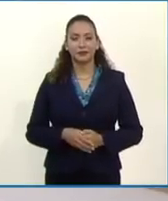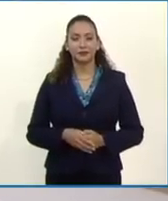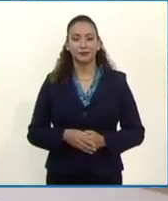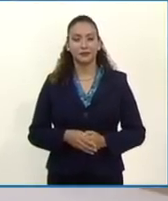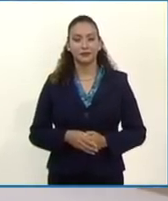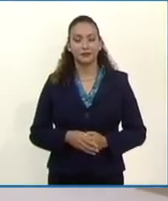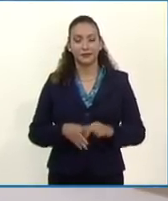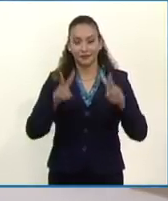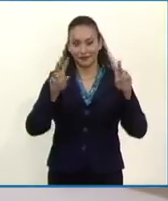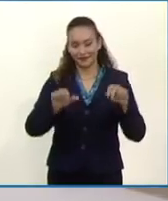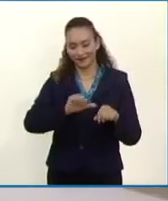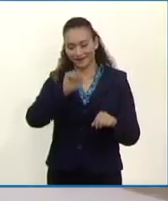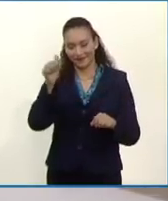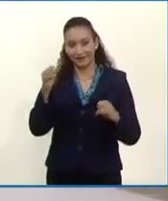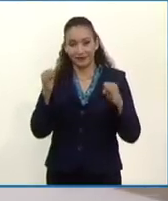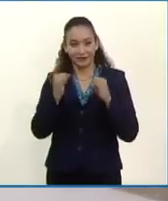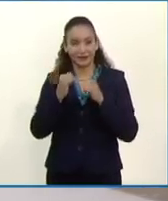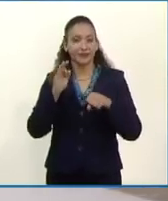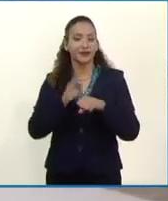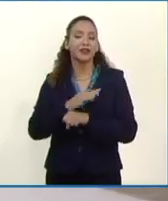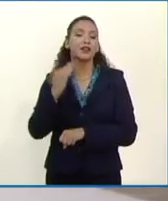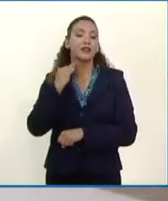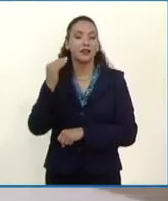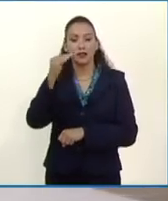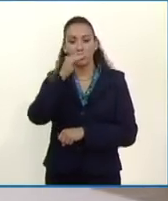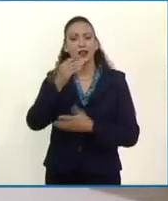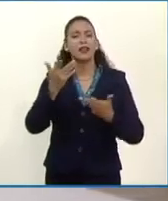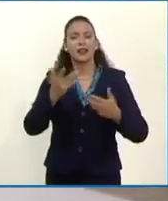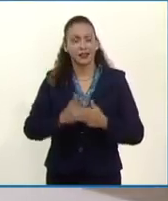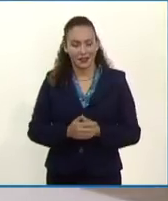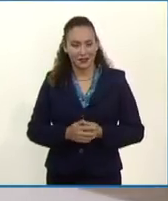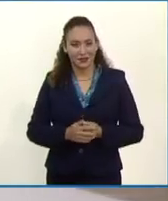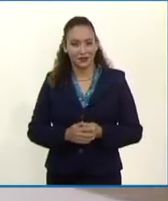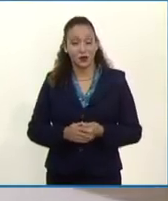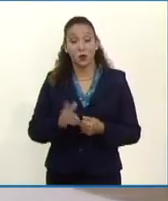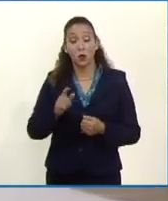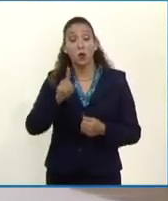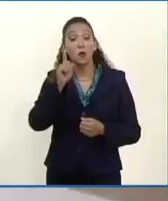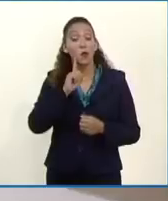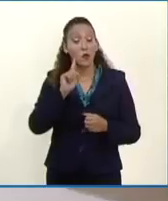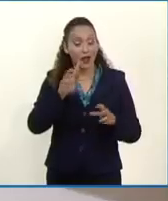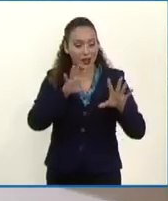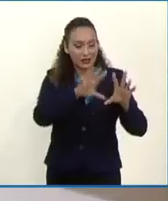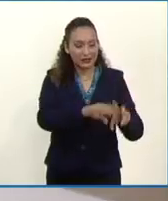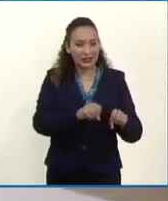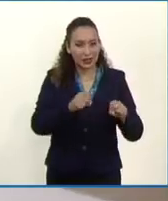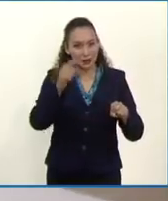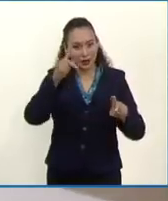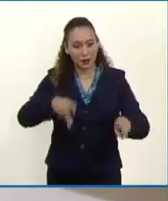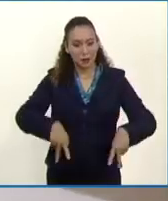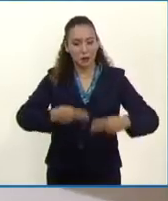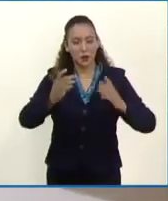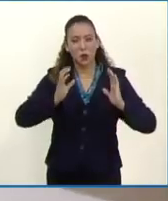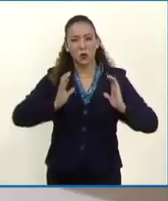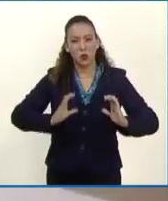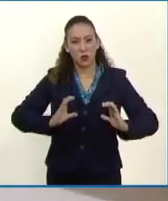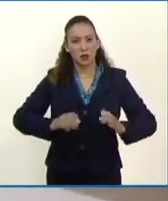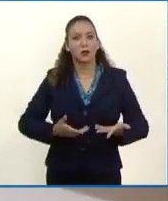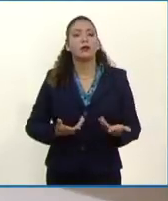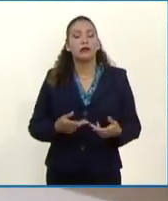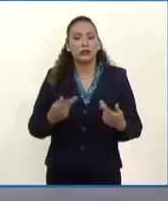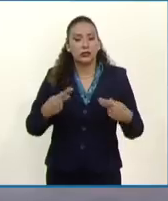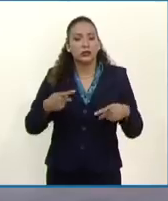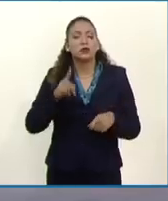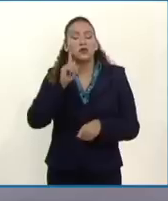En otros asuntos, la Defensoría Pública atiende casos de mujeres víctimas de trata que fueron forzadas a participar en este delito.